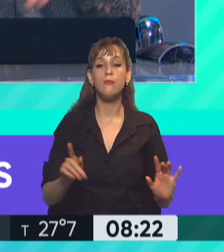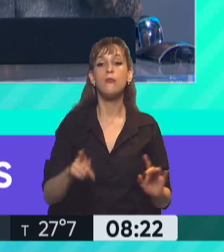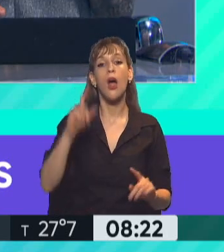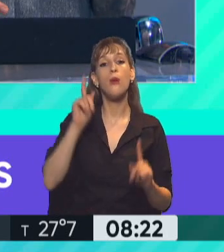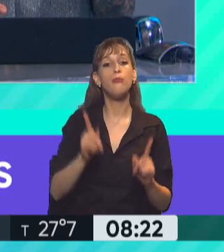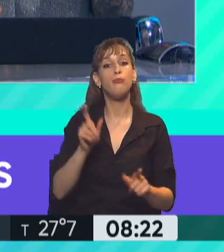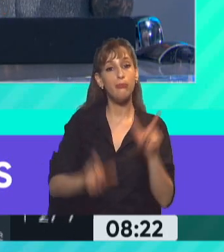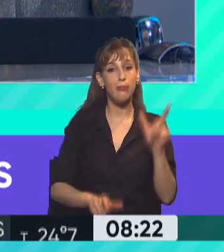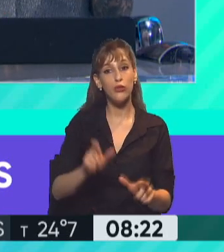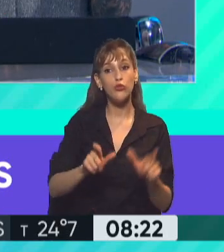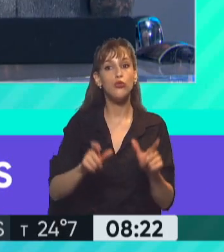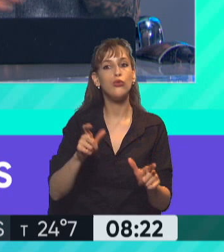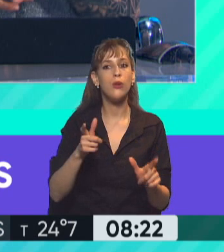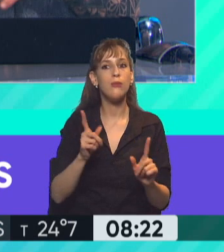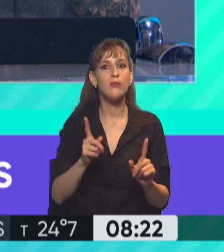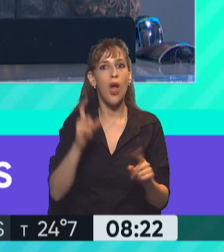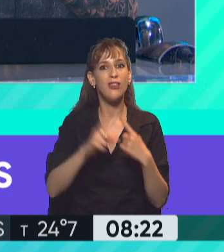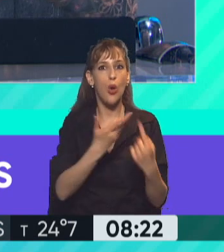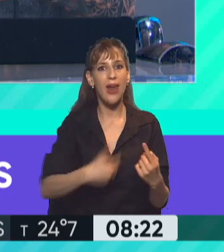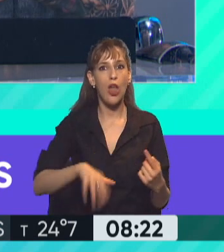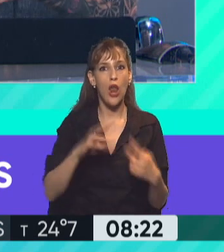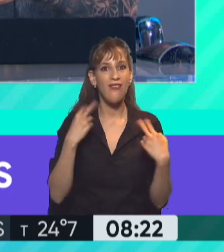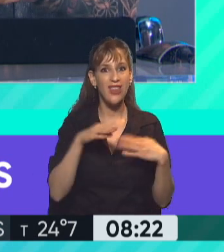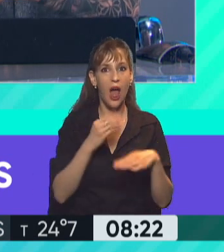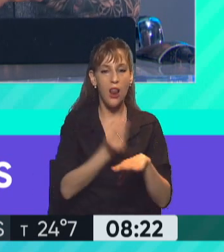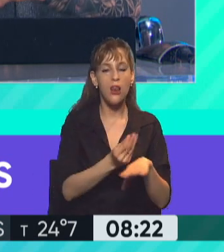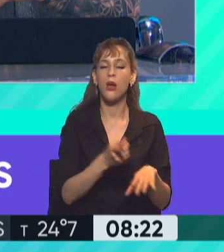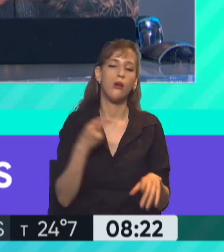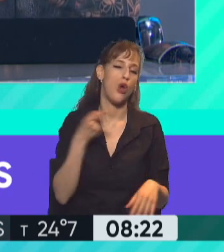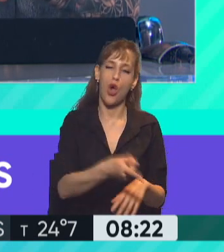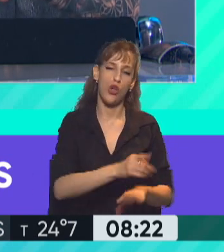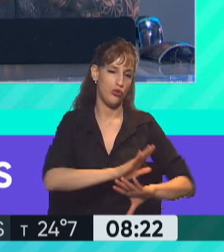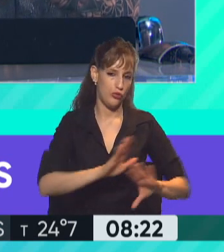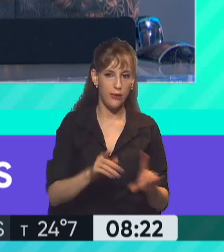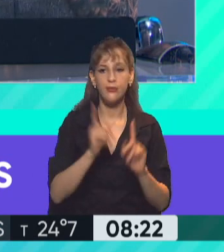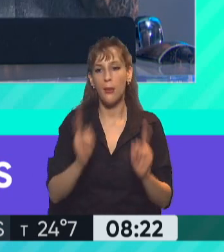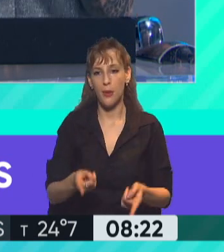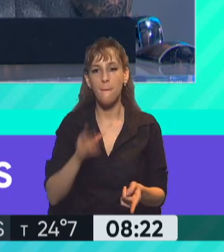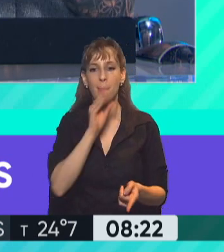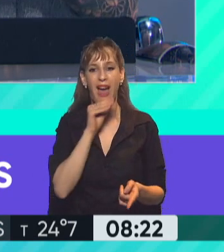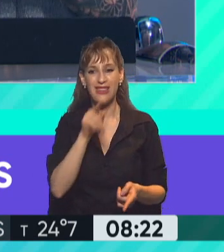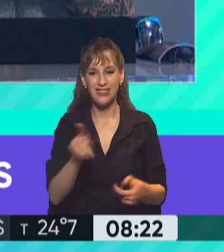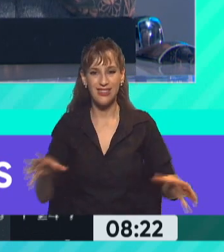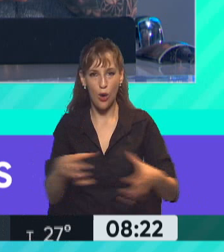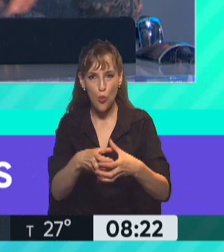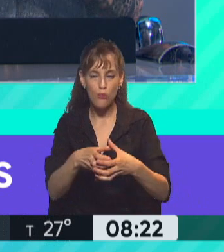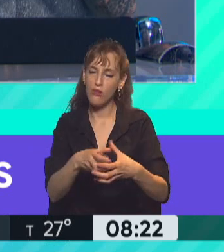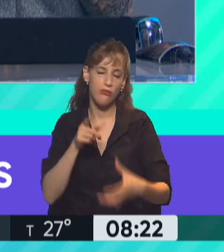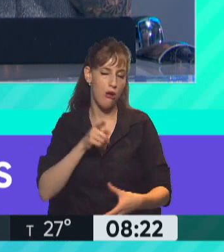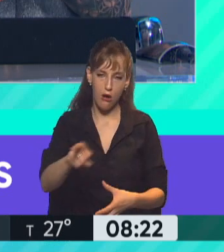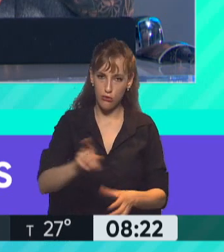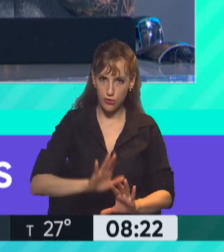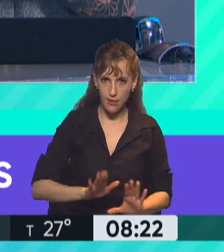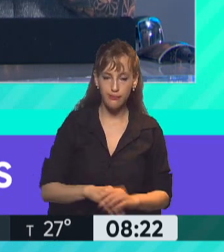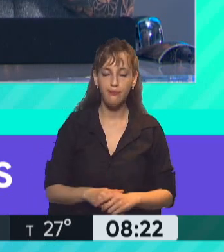vidal votaron en contra del mismo modo que los legisladores que responden al frente renovador de sergio massa un detalle para sumar en